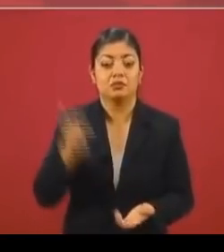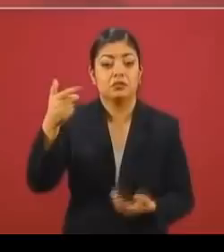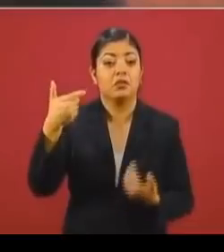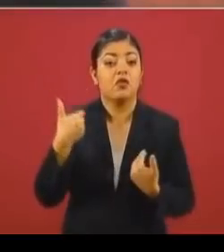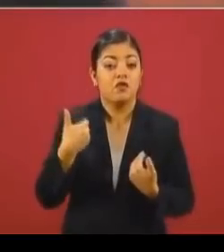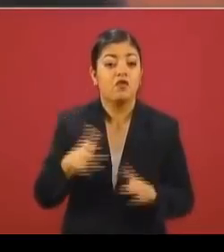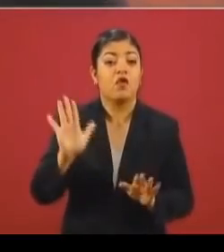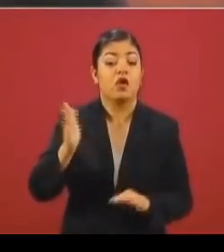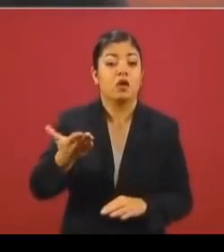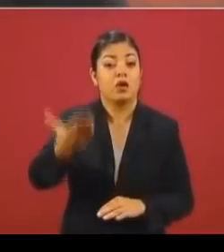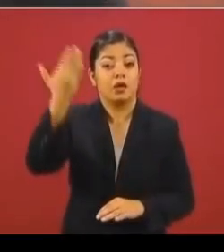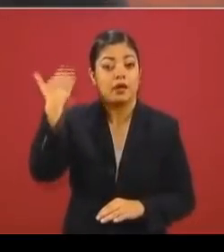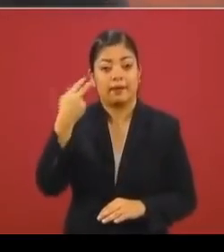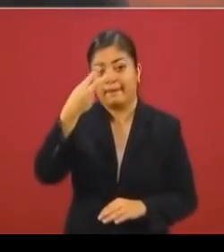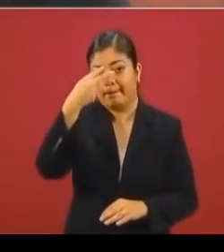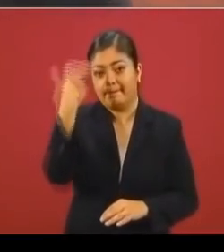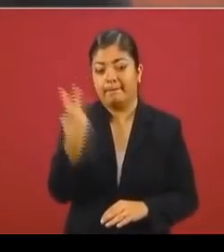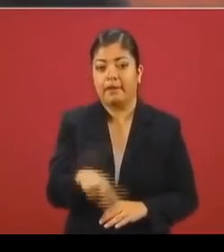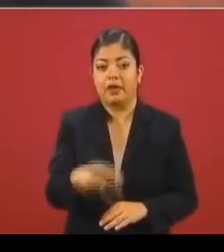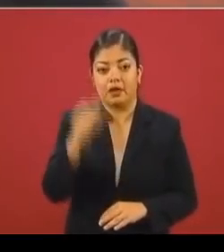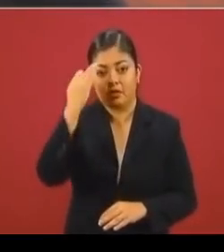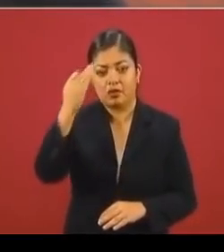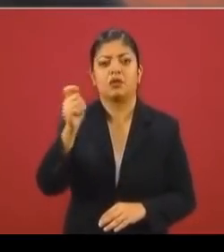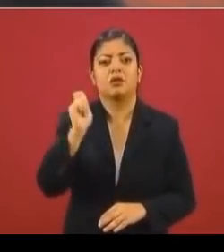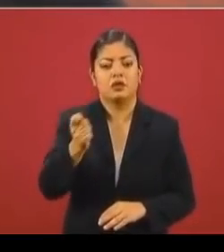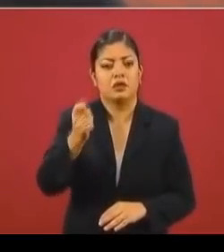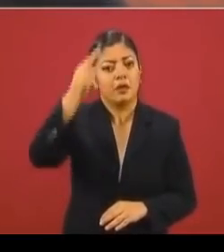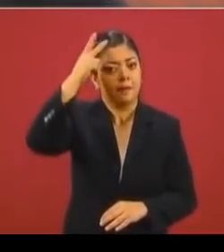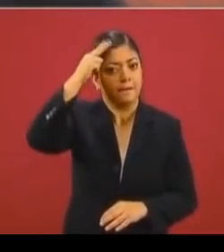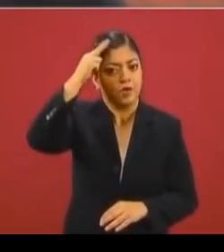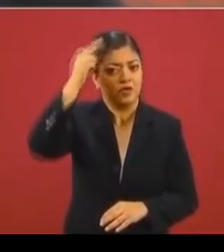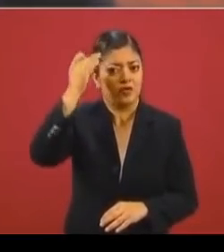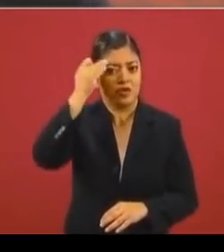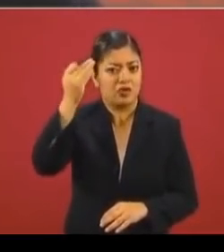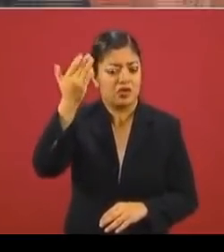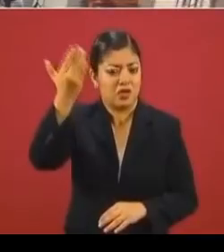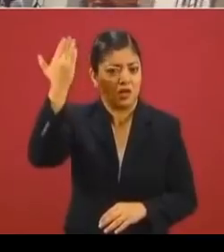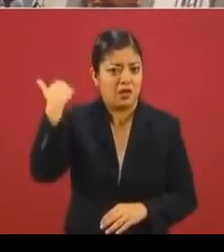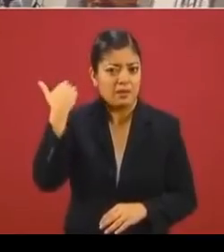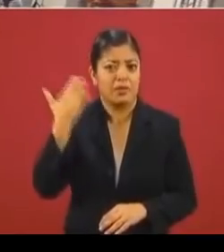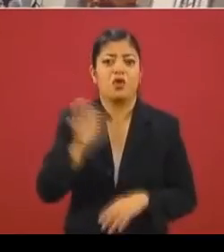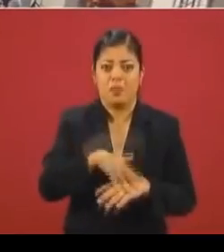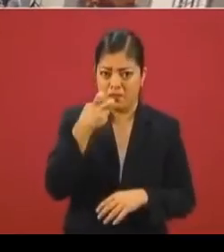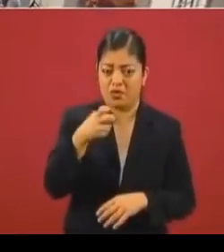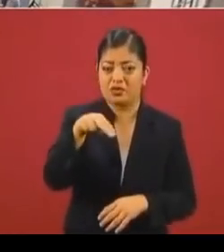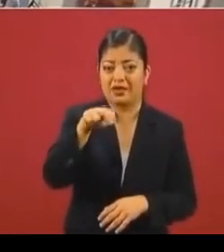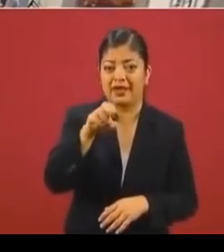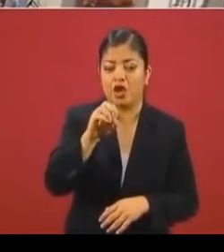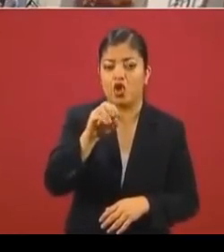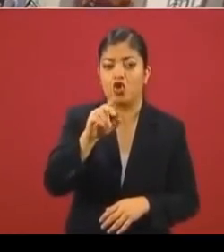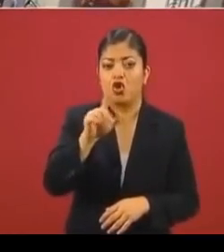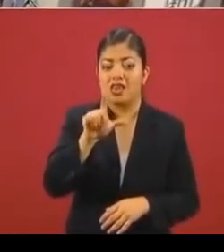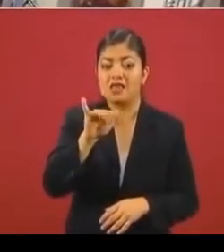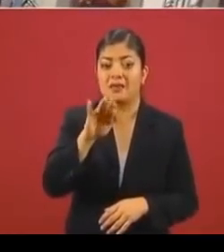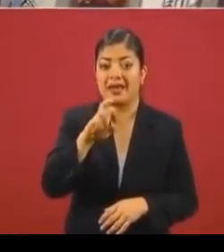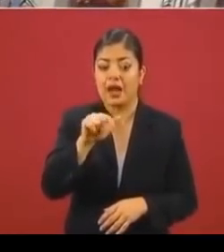en México en la época de Porfirio Díaz. Por eso neoliberalismo es